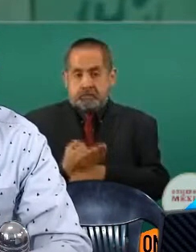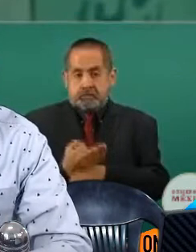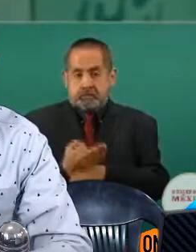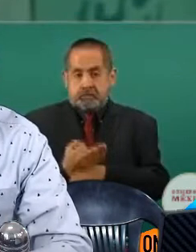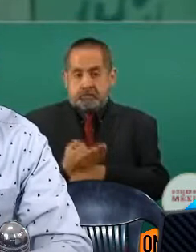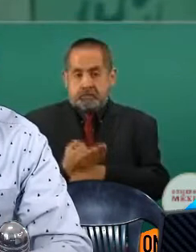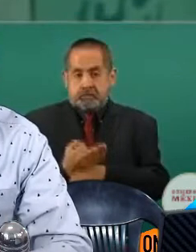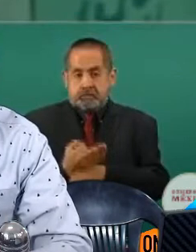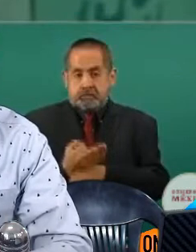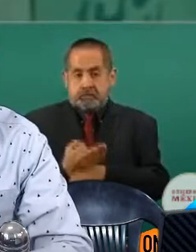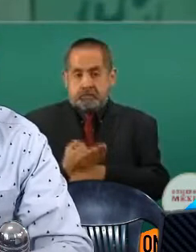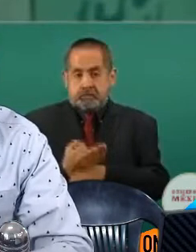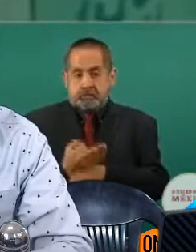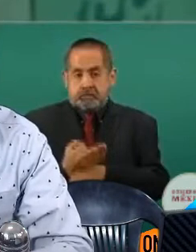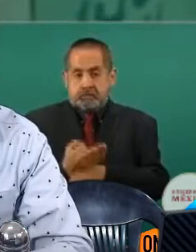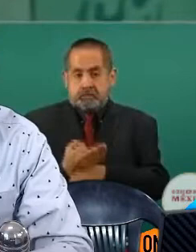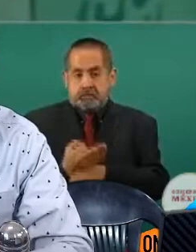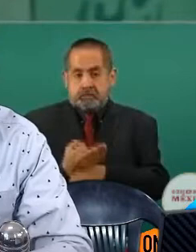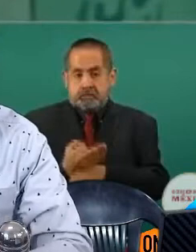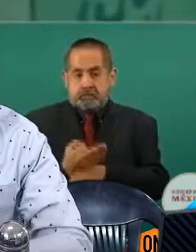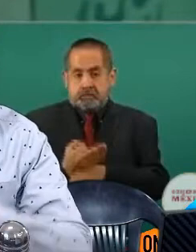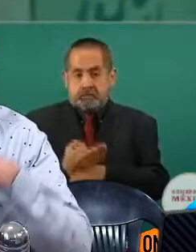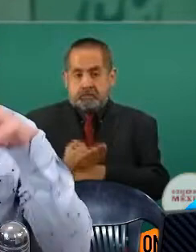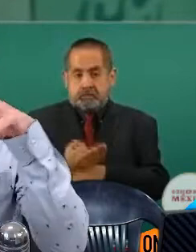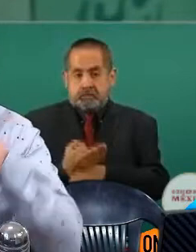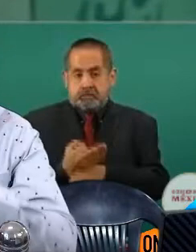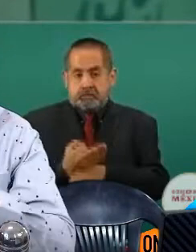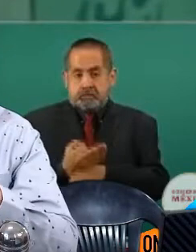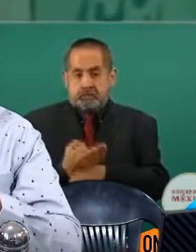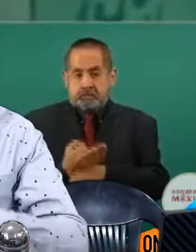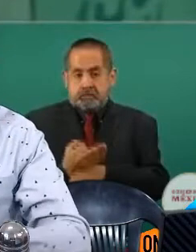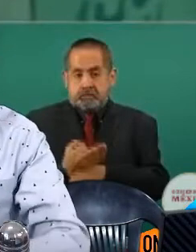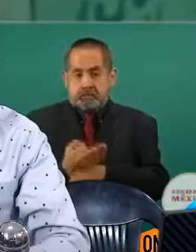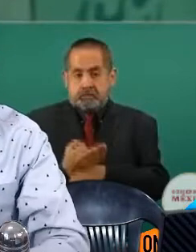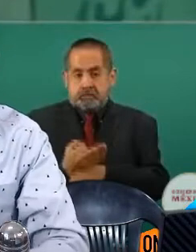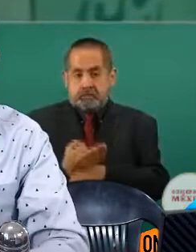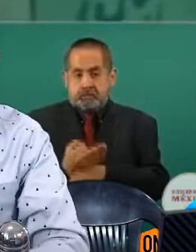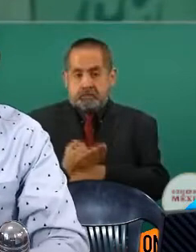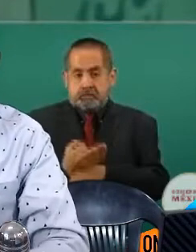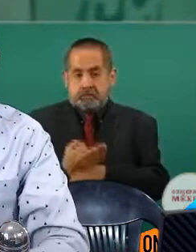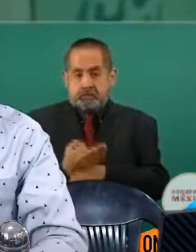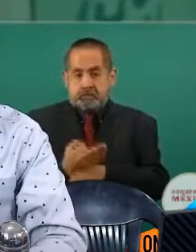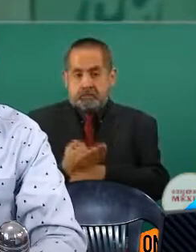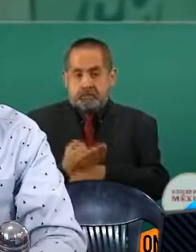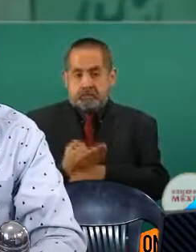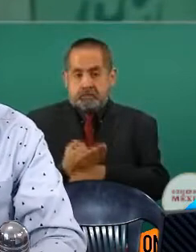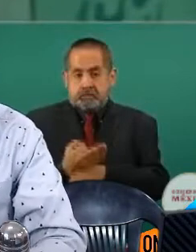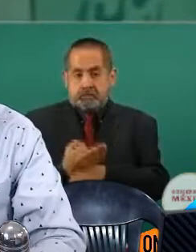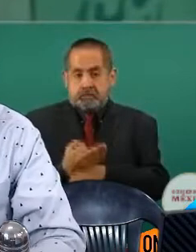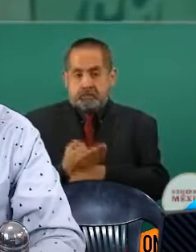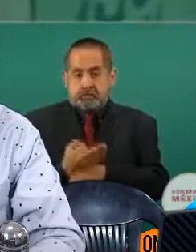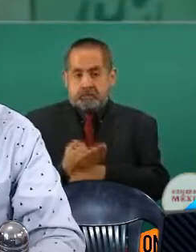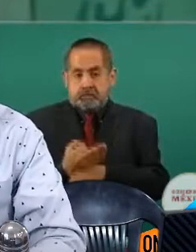que la tenemos dentro del país y